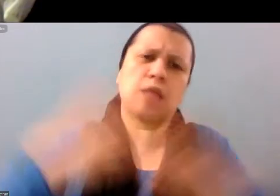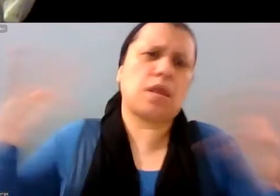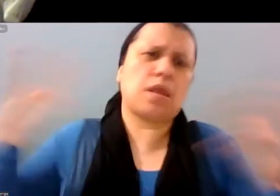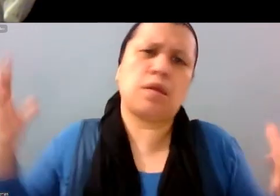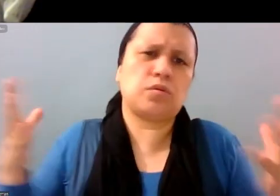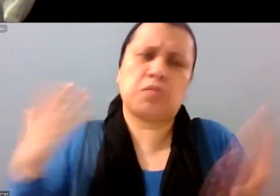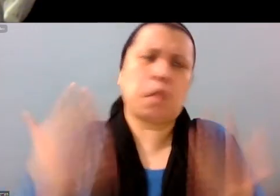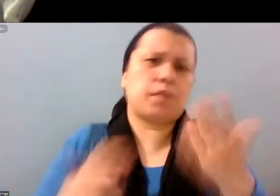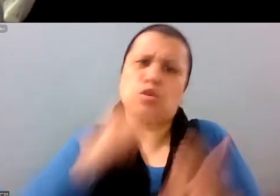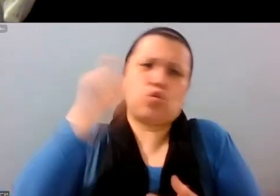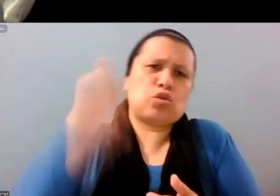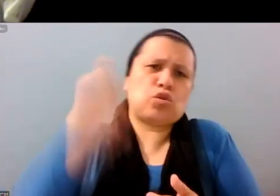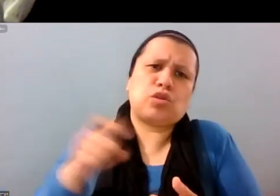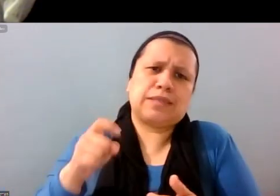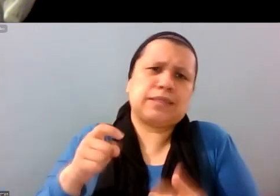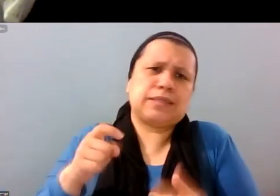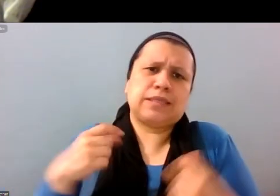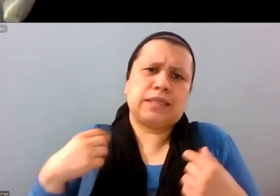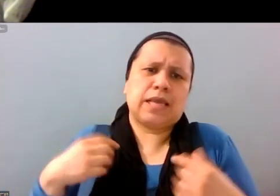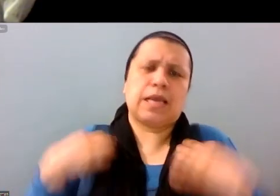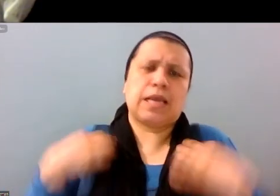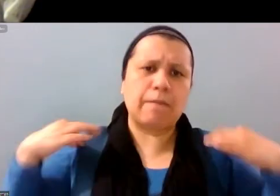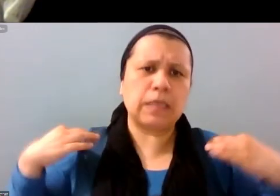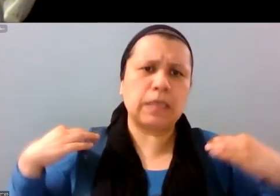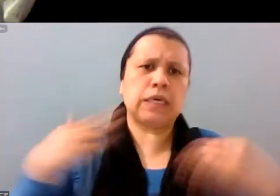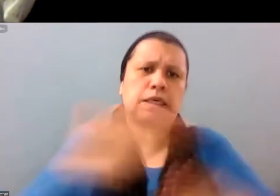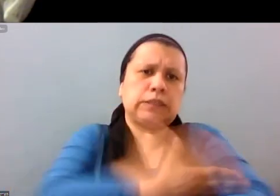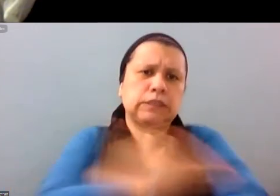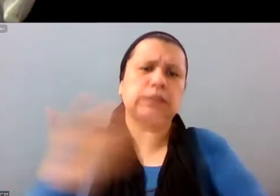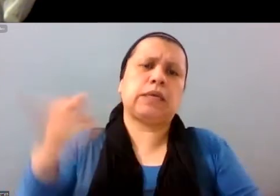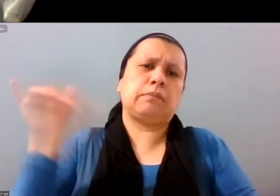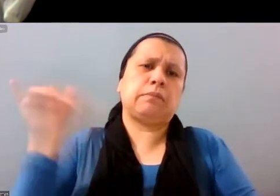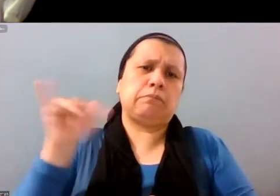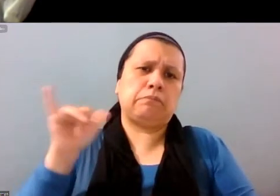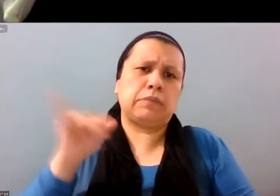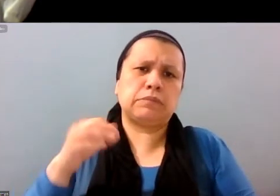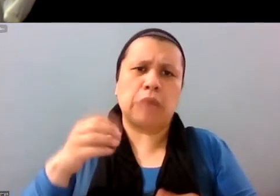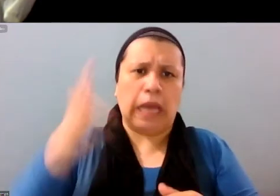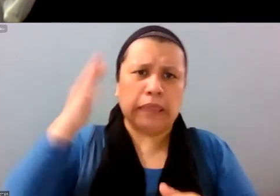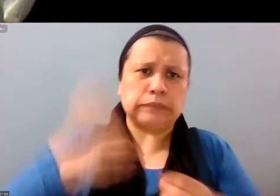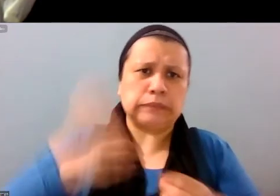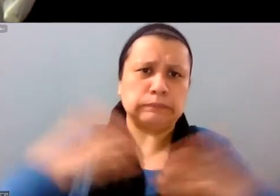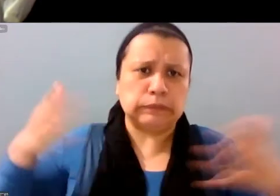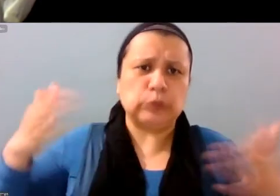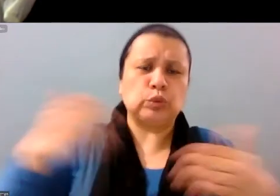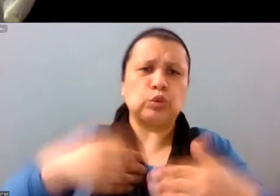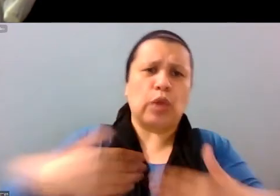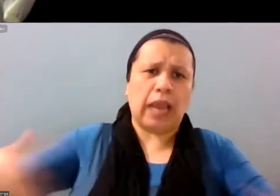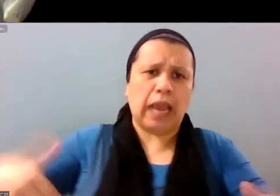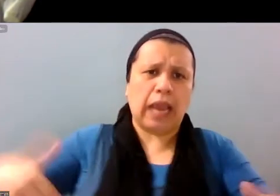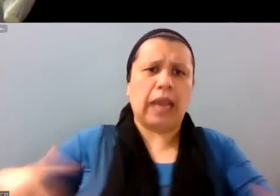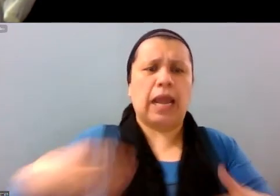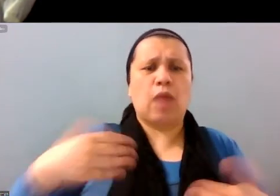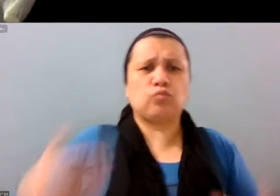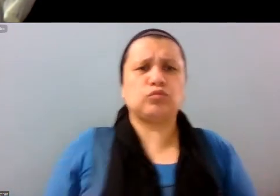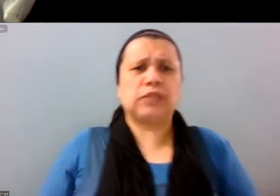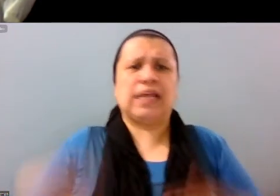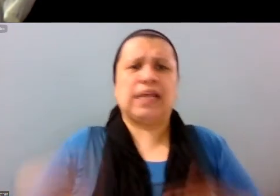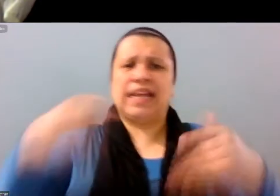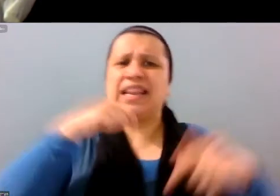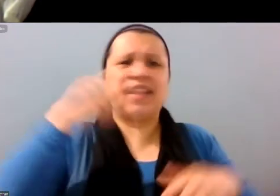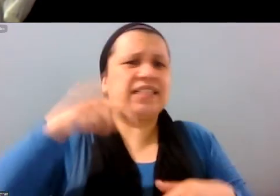necesitarán la misma cantidad de camisas ni la misma cantidad de pantalones en agua shorts o lo que ¿verdad? los diferentes elementos entonces